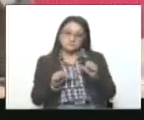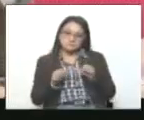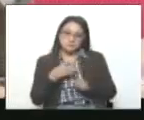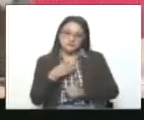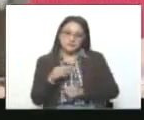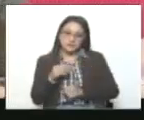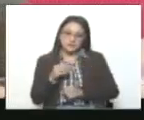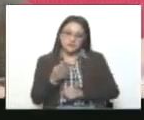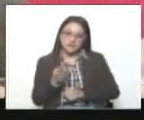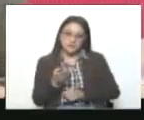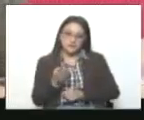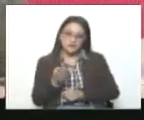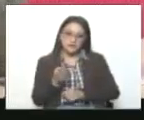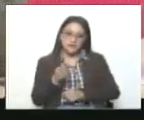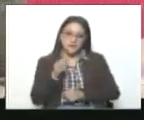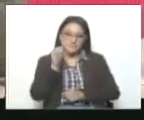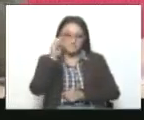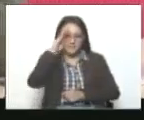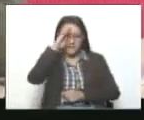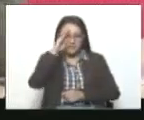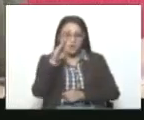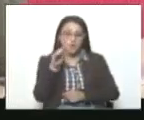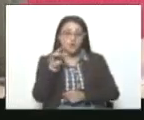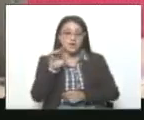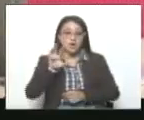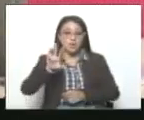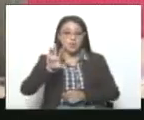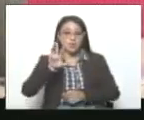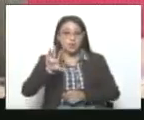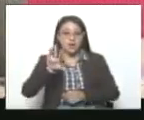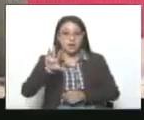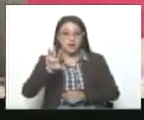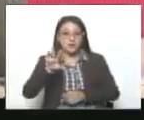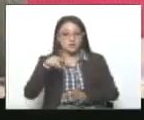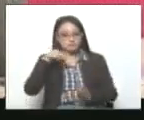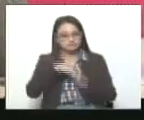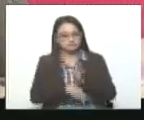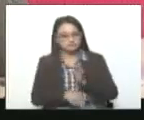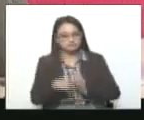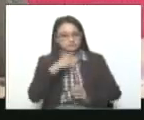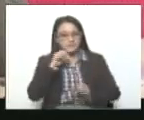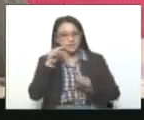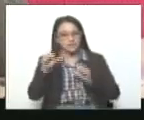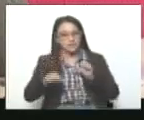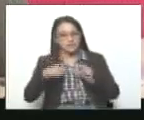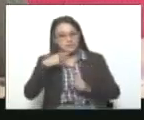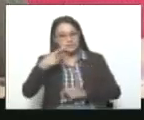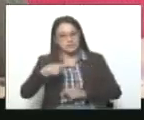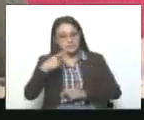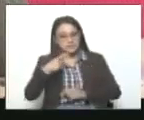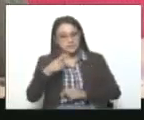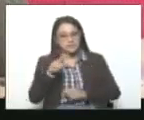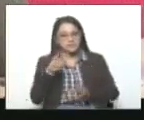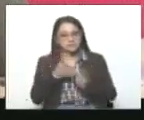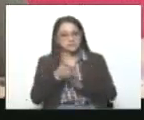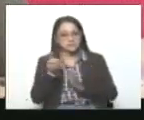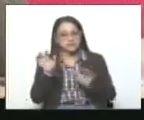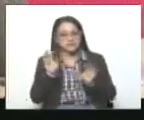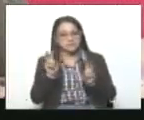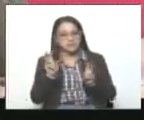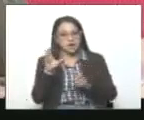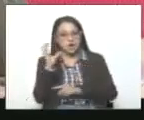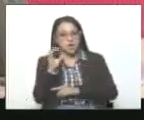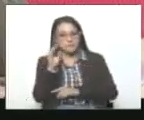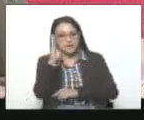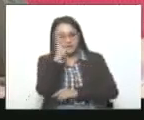Petro y con el presidente Lula. Lo he hablado a profundidad. Atraer capital de Colombia y de